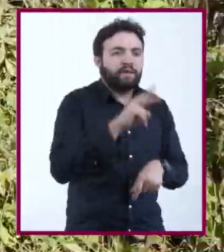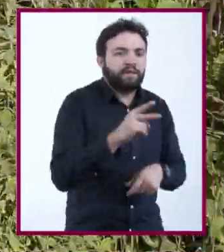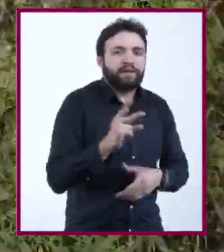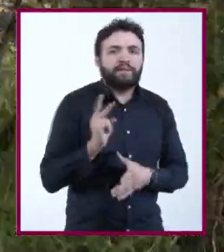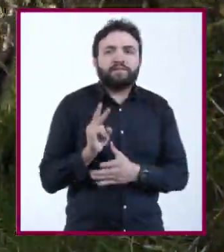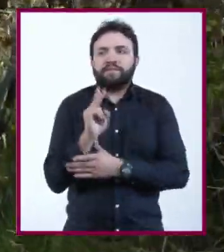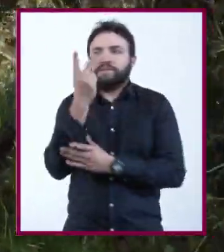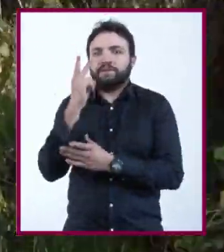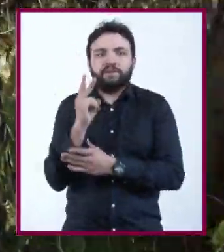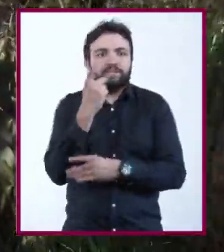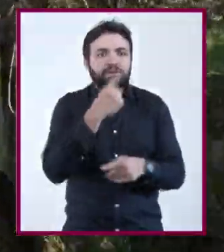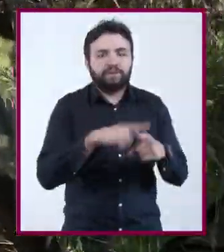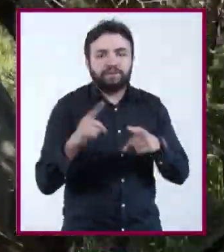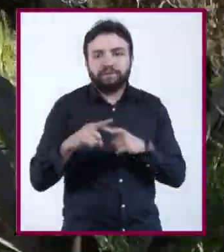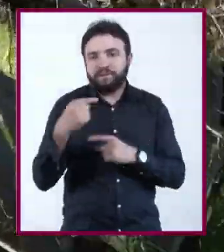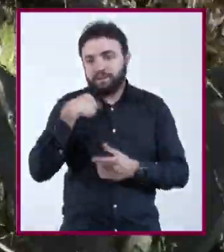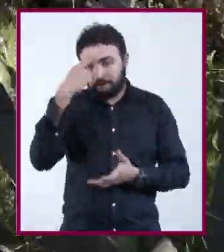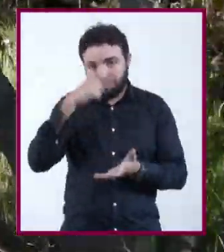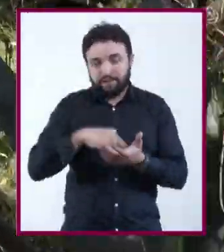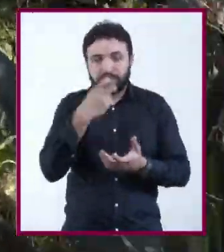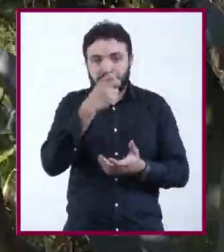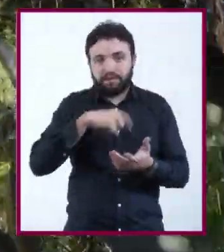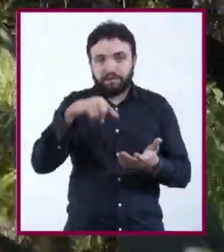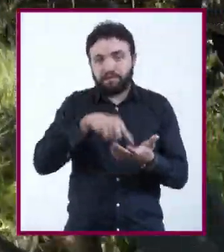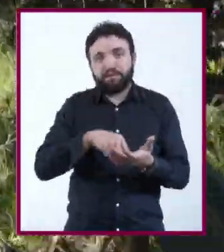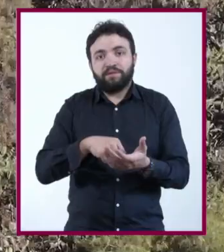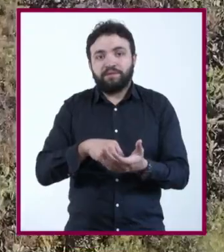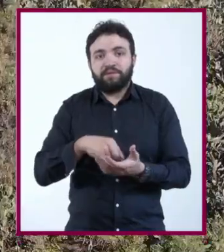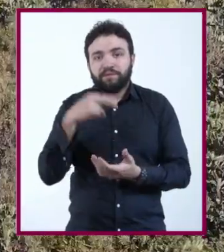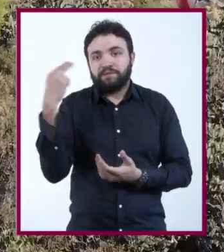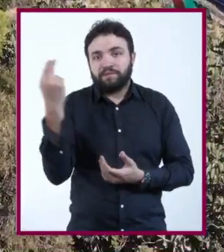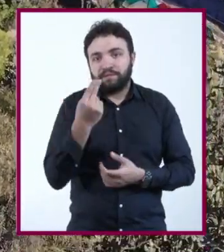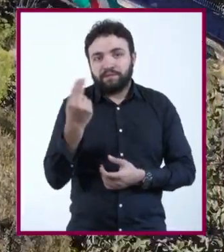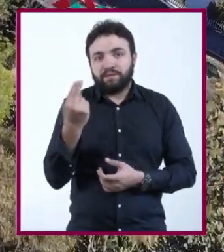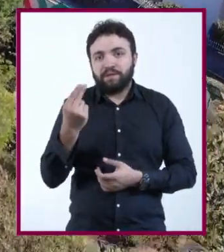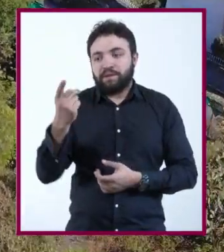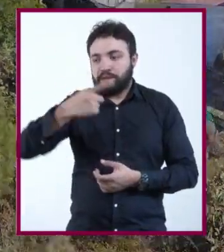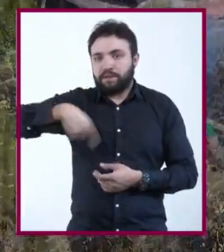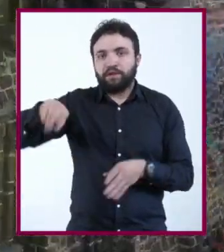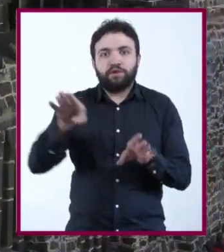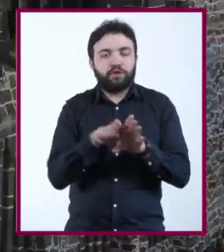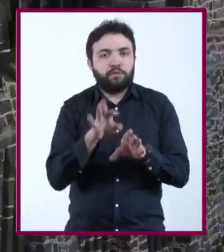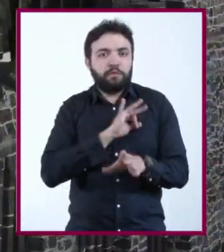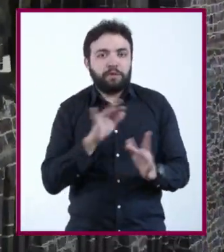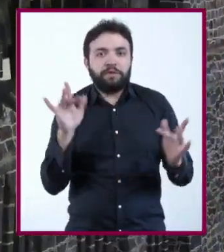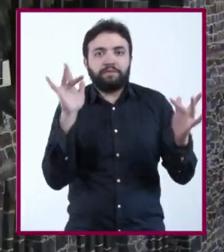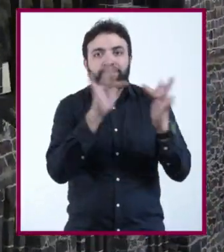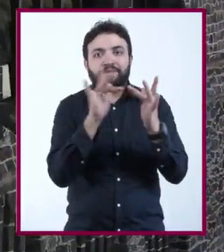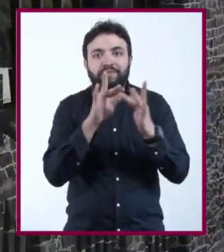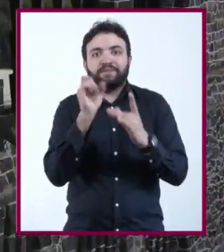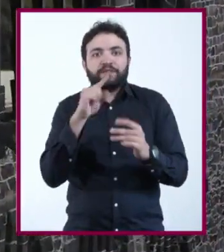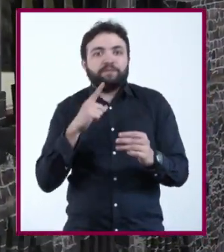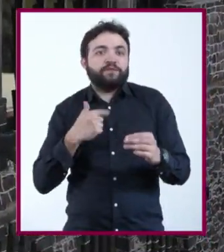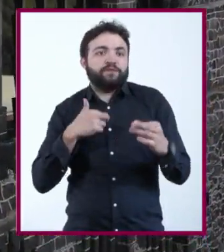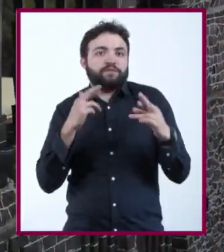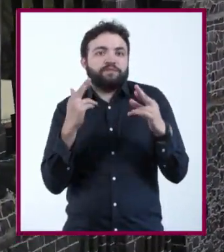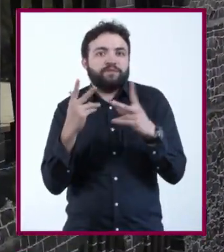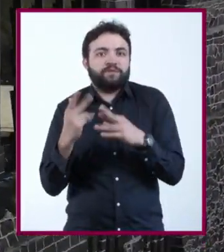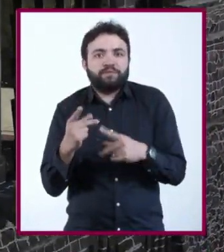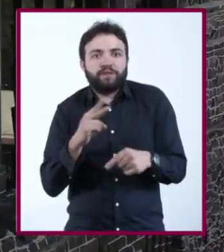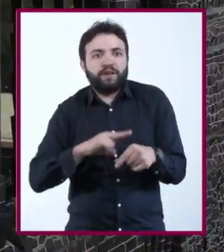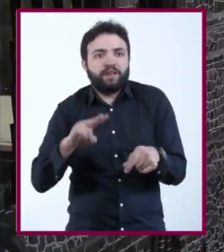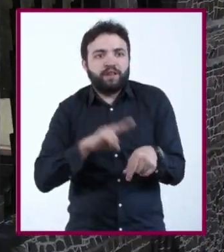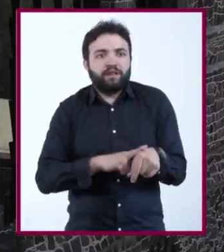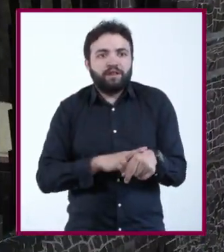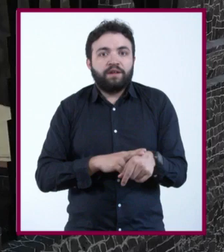plantas endémicas. Y es un lugar donde creo que más que nunca necesitamos encontrar estos